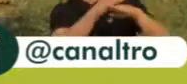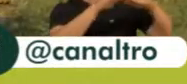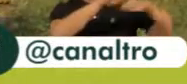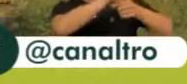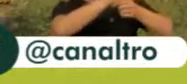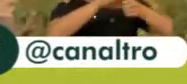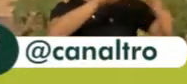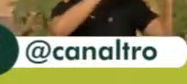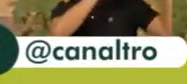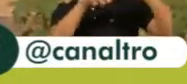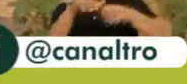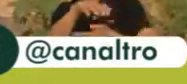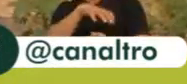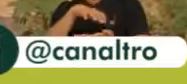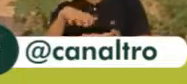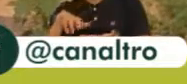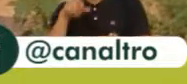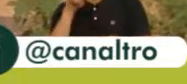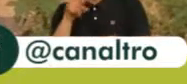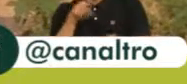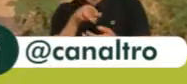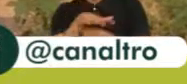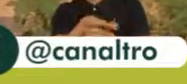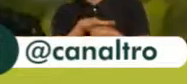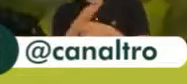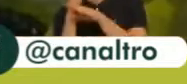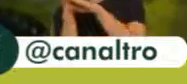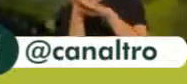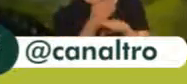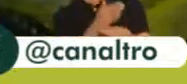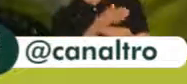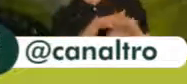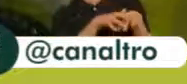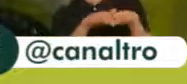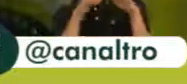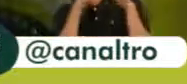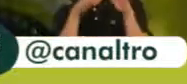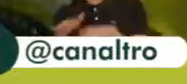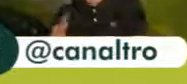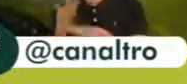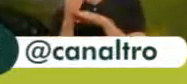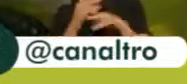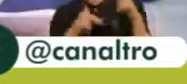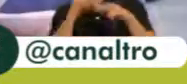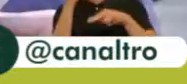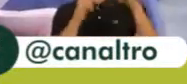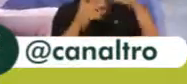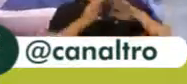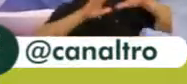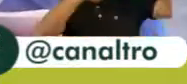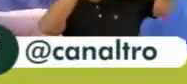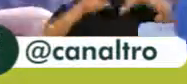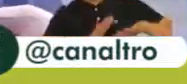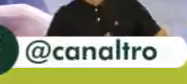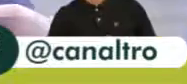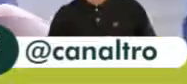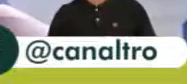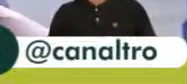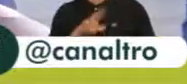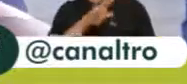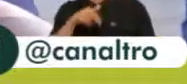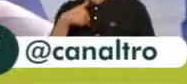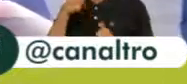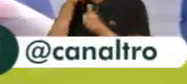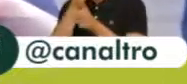los barrios santander y nápoles para evitar tragedias y pérdidas de vidas humanas hemos hecho una una evaluación un seguimiento